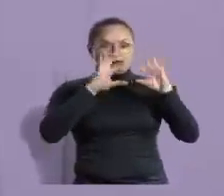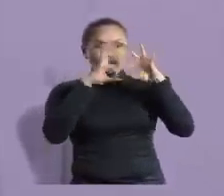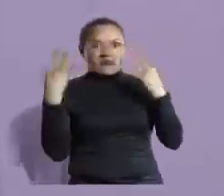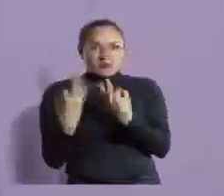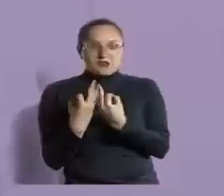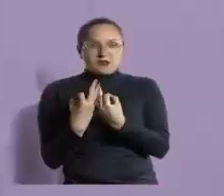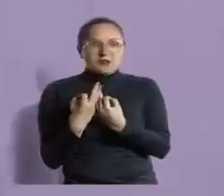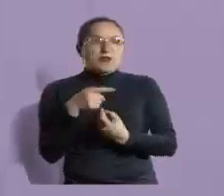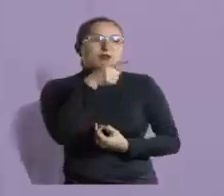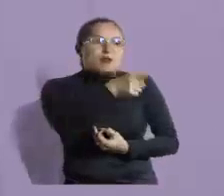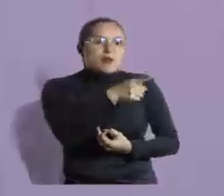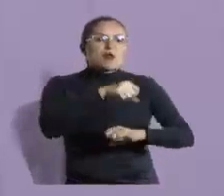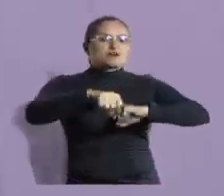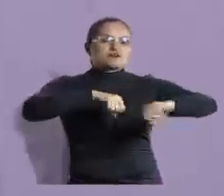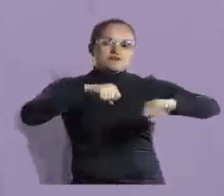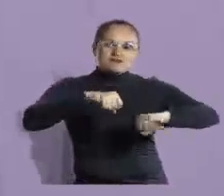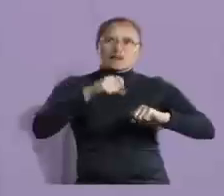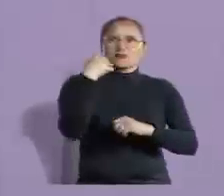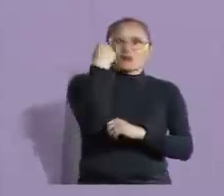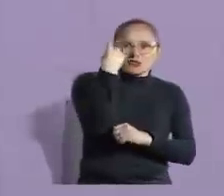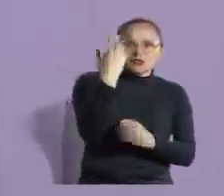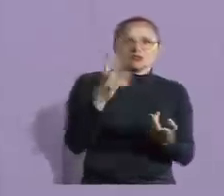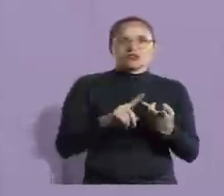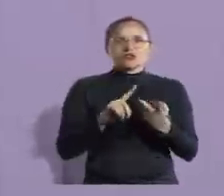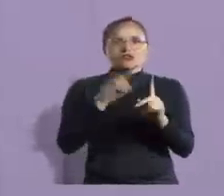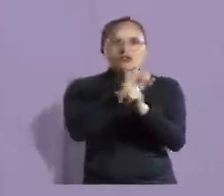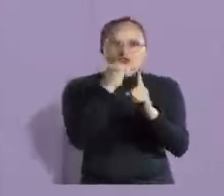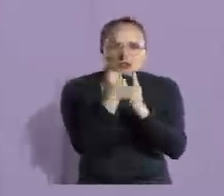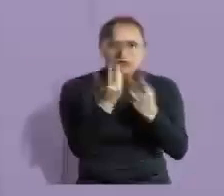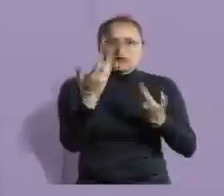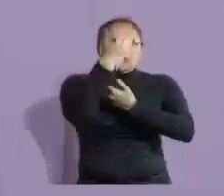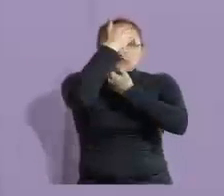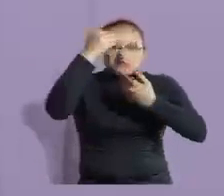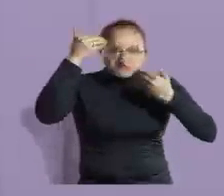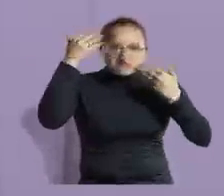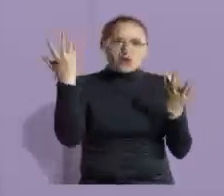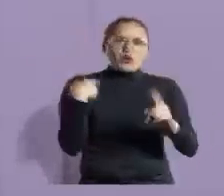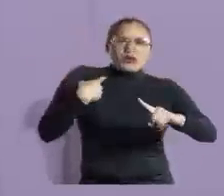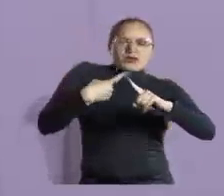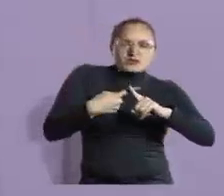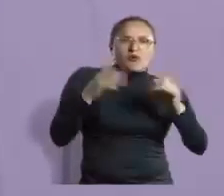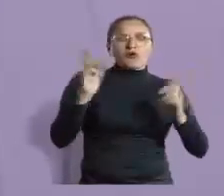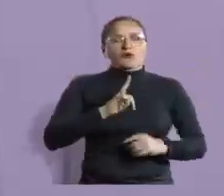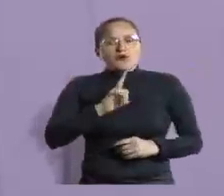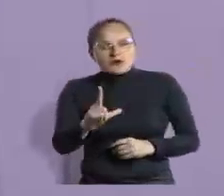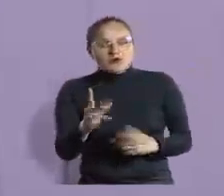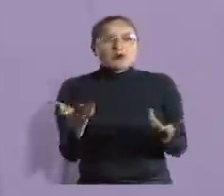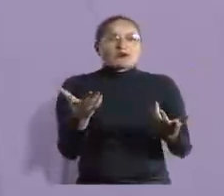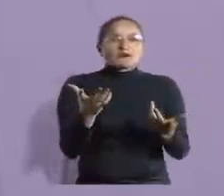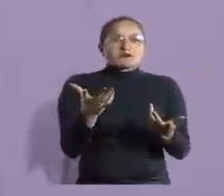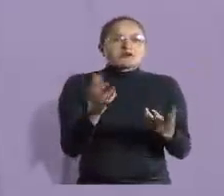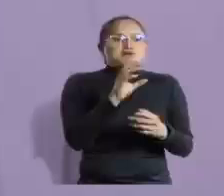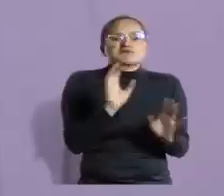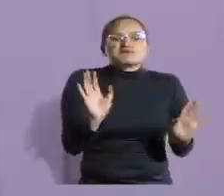comprometidos con proyectos sociales políticos guerrilleros es combatientes o quizás líderes o liderezas que fueron detenidos